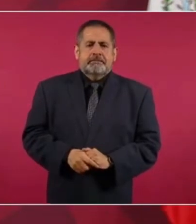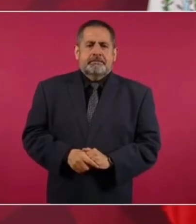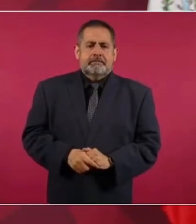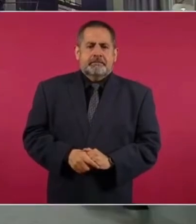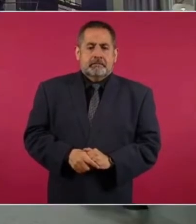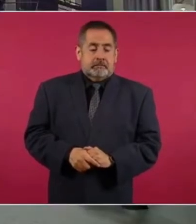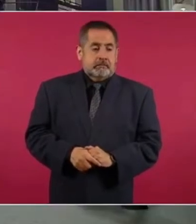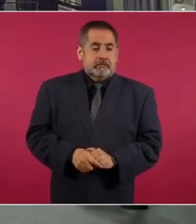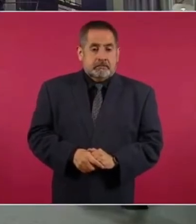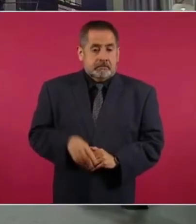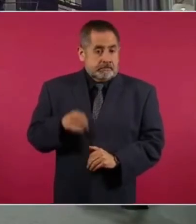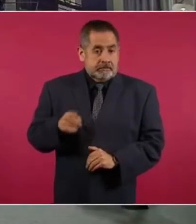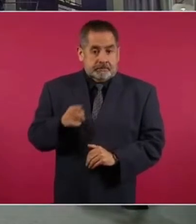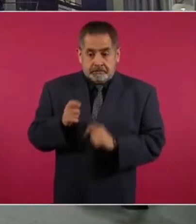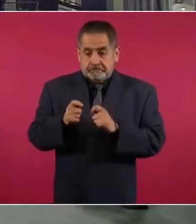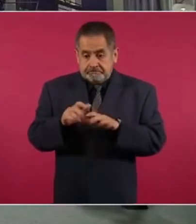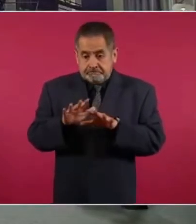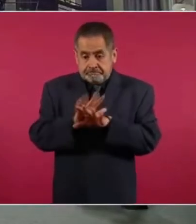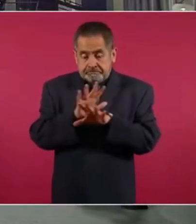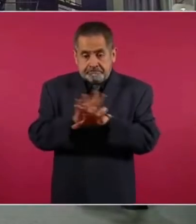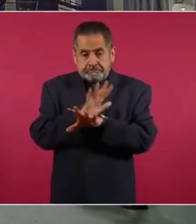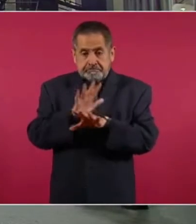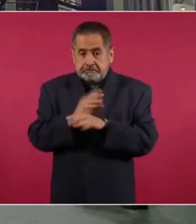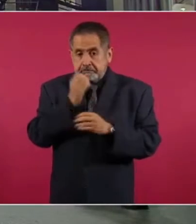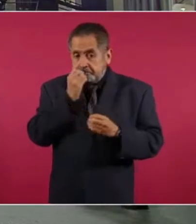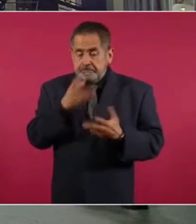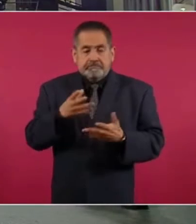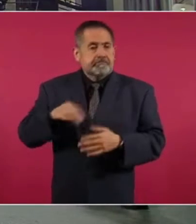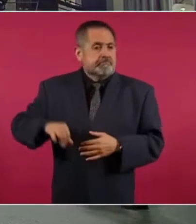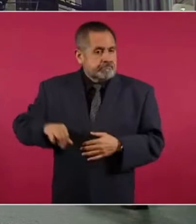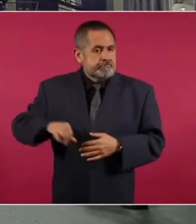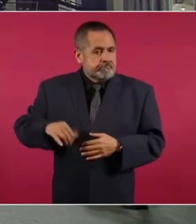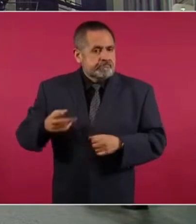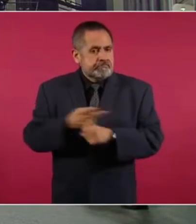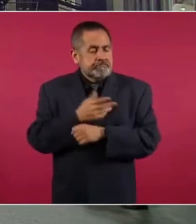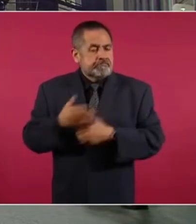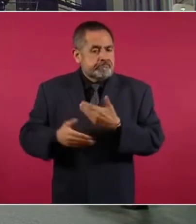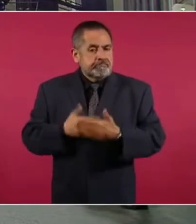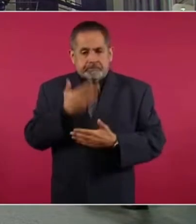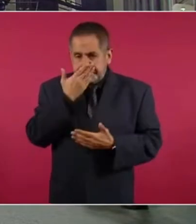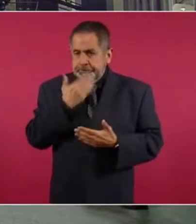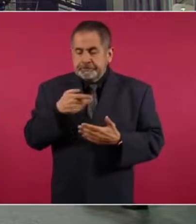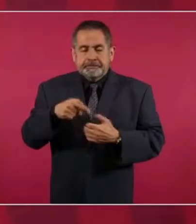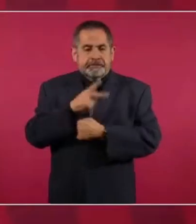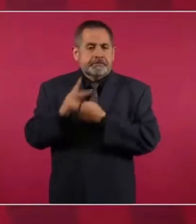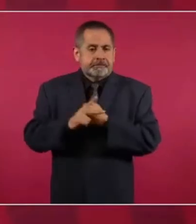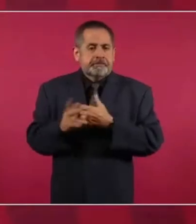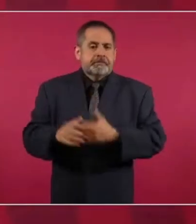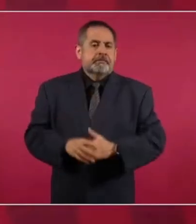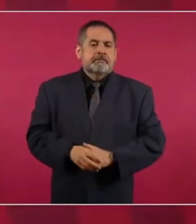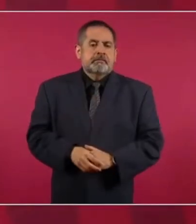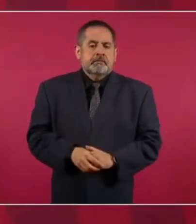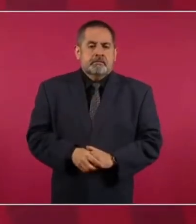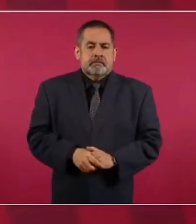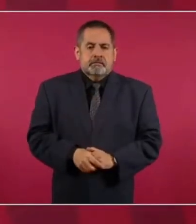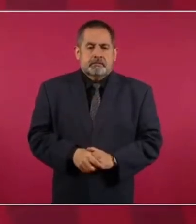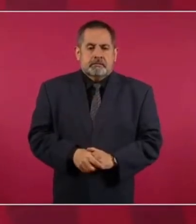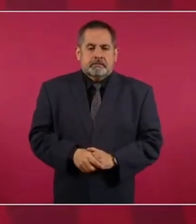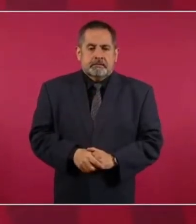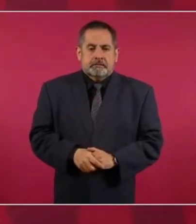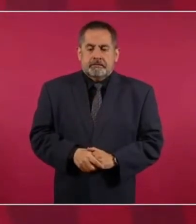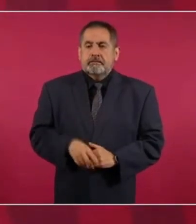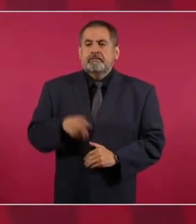Pues todo esto está cambiando, es interesante lo que está sucediendo en el país y le